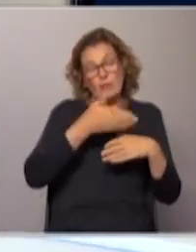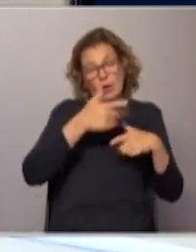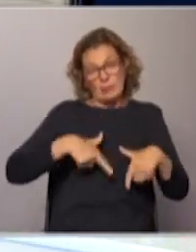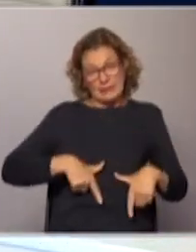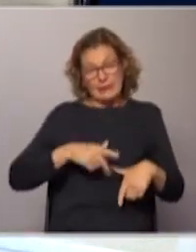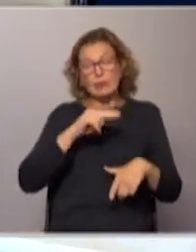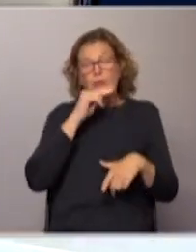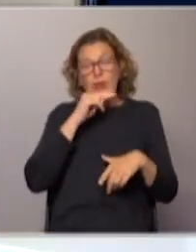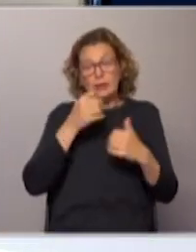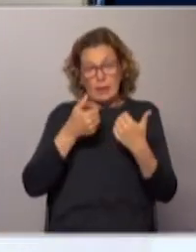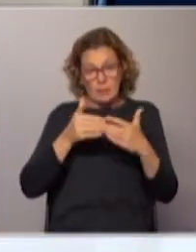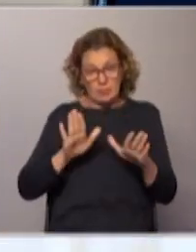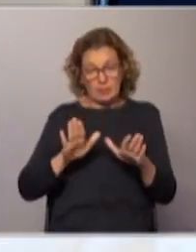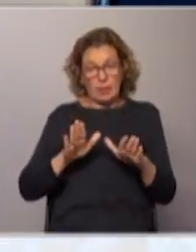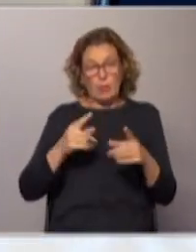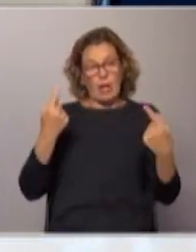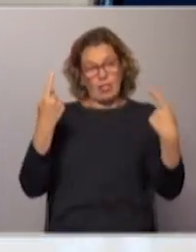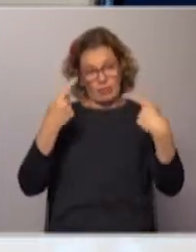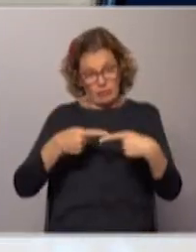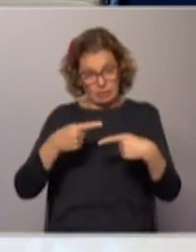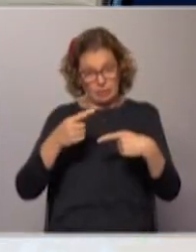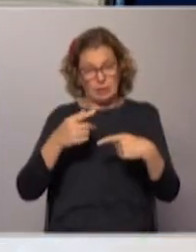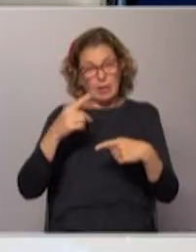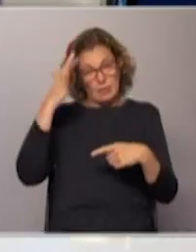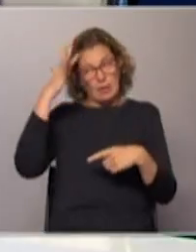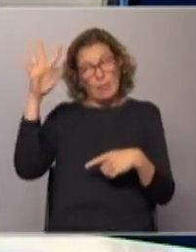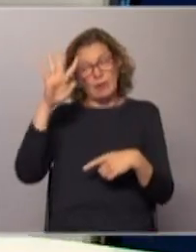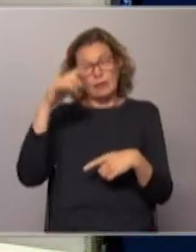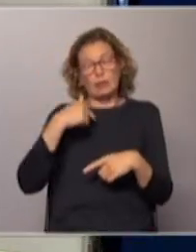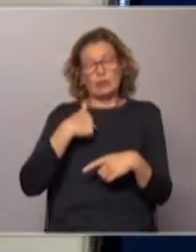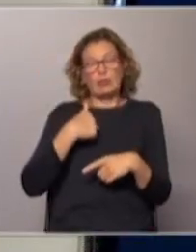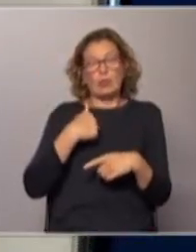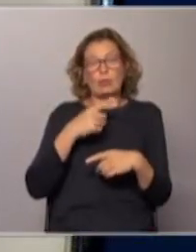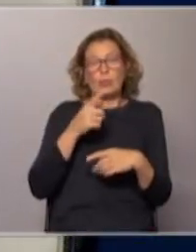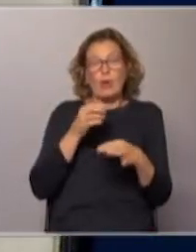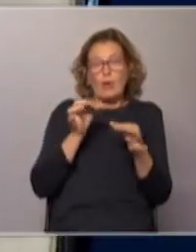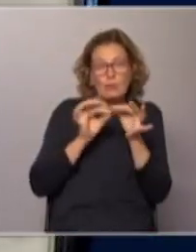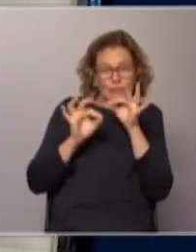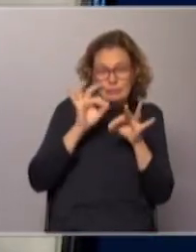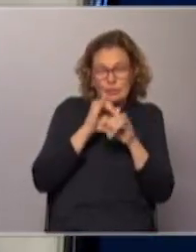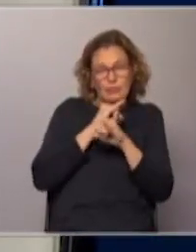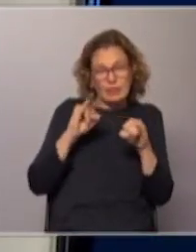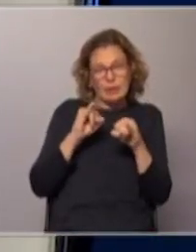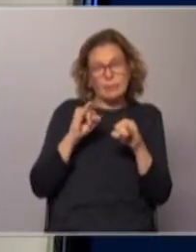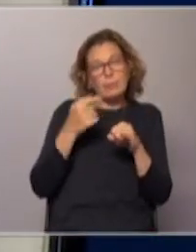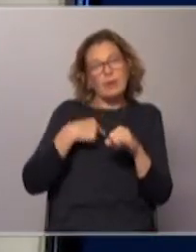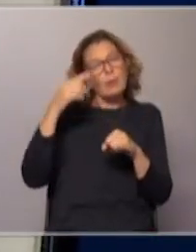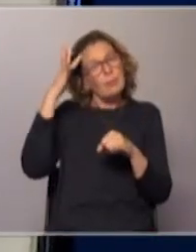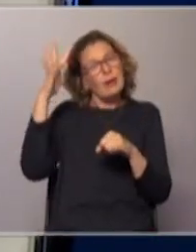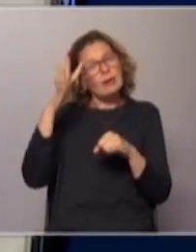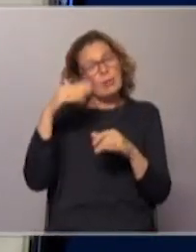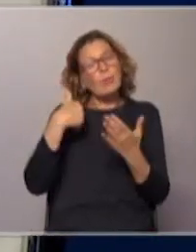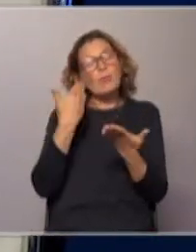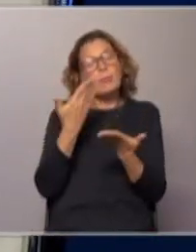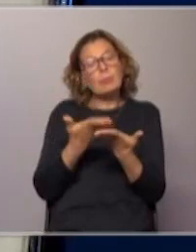viernes empezamos a debatir imagino yo digamos no hemos terminado al final pero imagino que lo que lo vamos